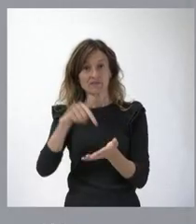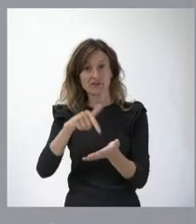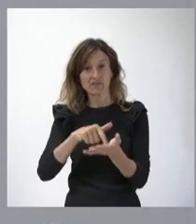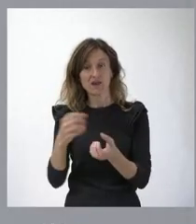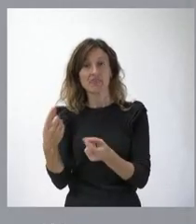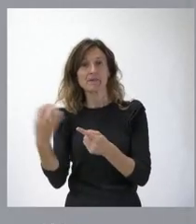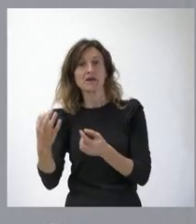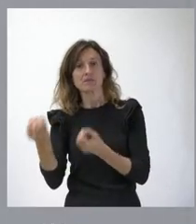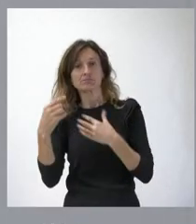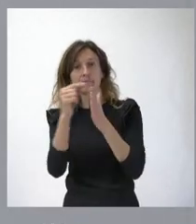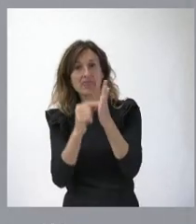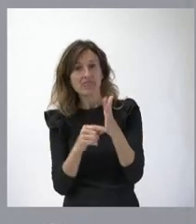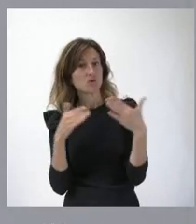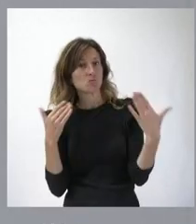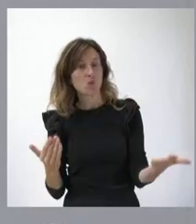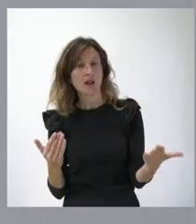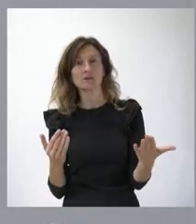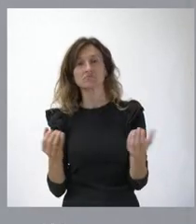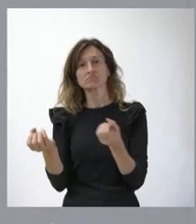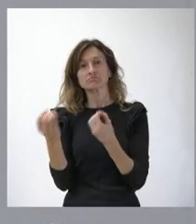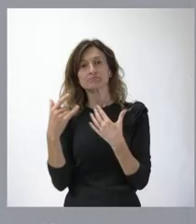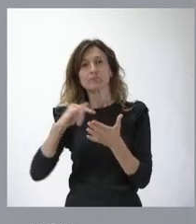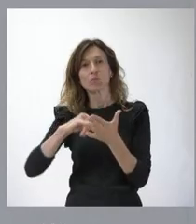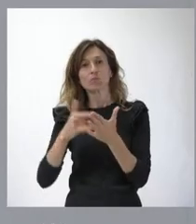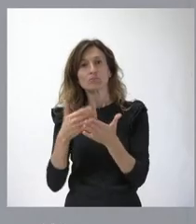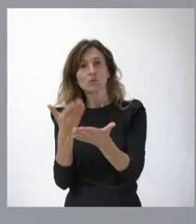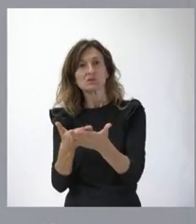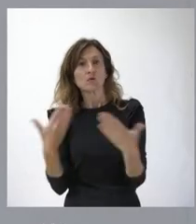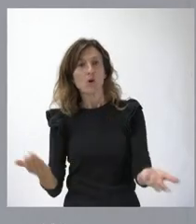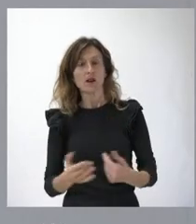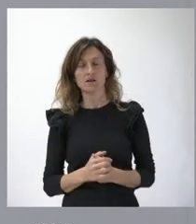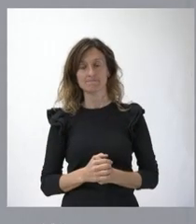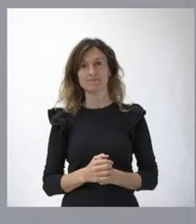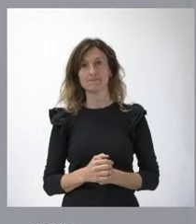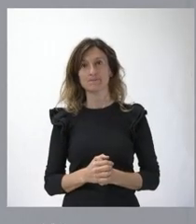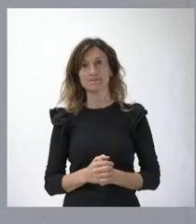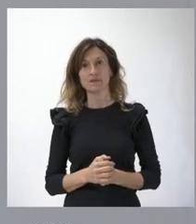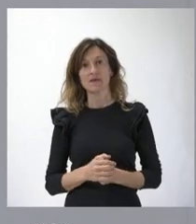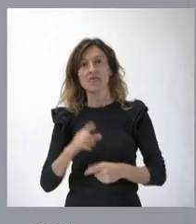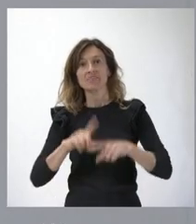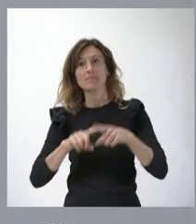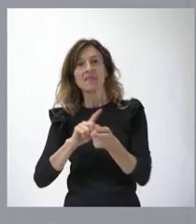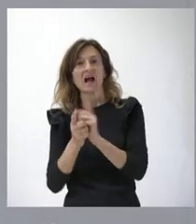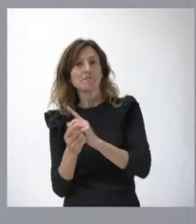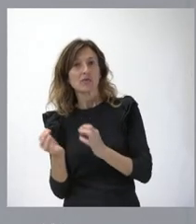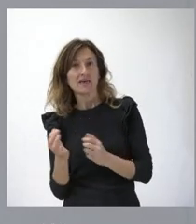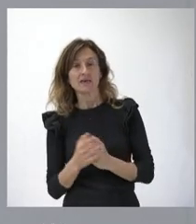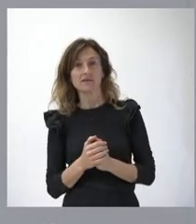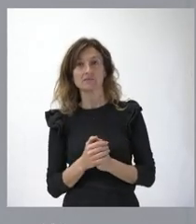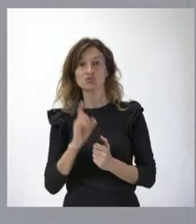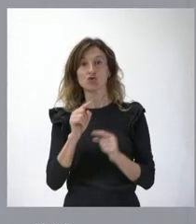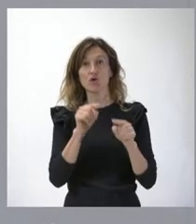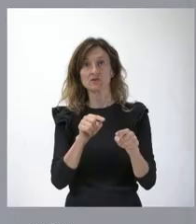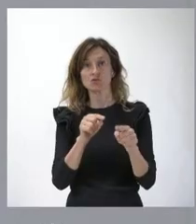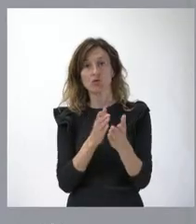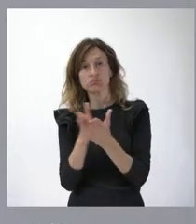contar Cuáles son las medidas y nos tendrán que contar Cuál es la propuesta claro vamos a ver a cambio de qué si solo es eso o hay